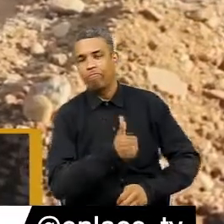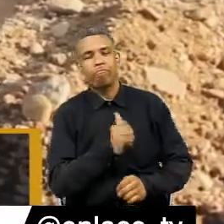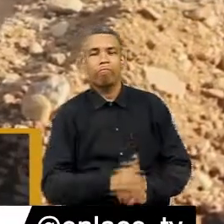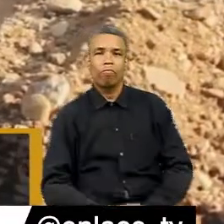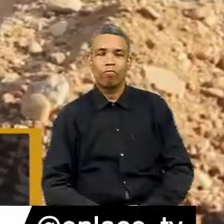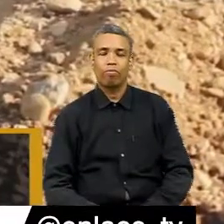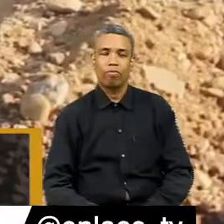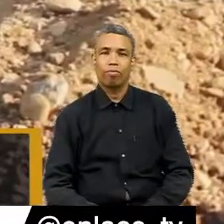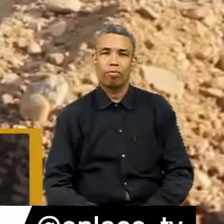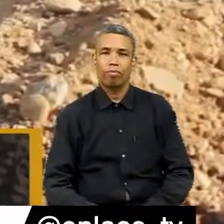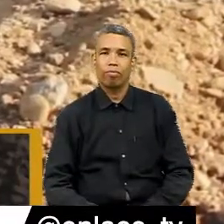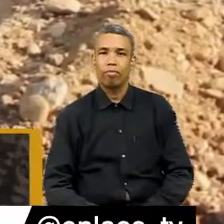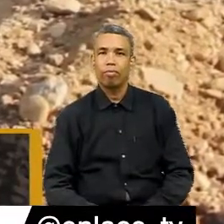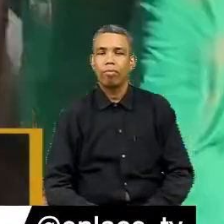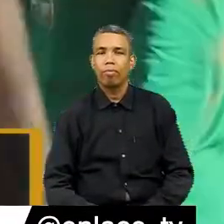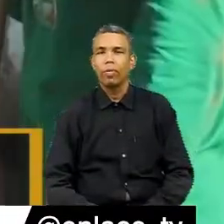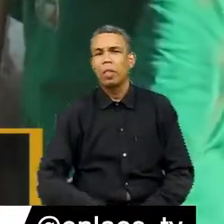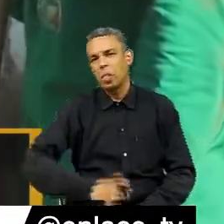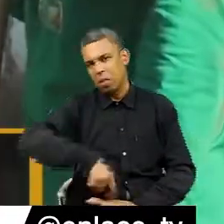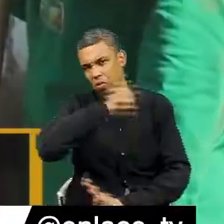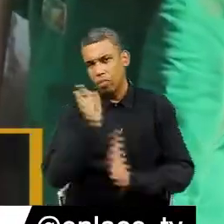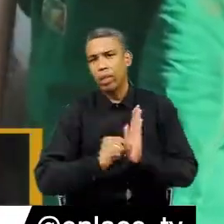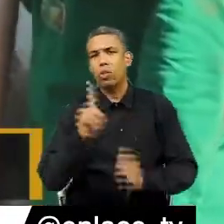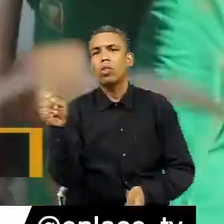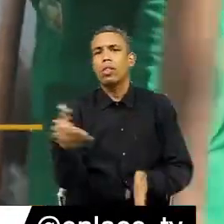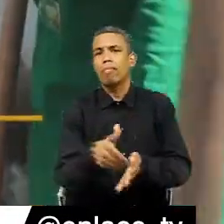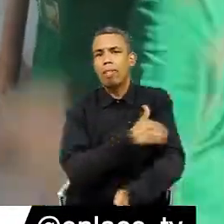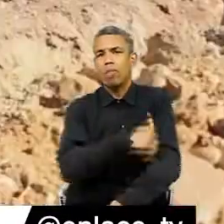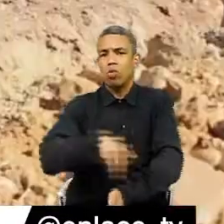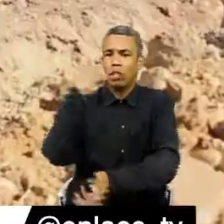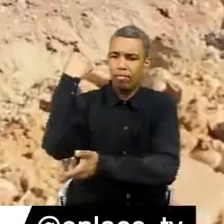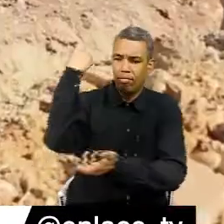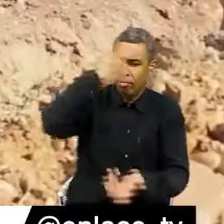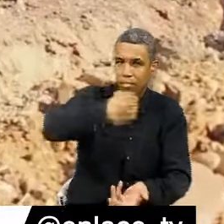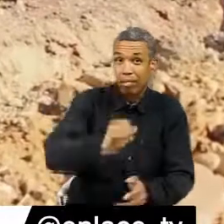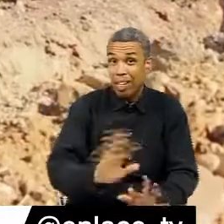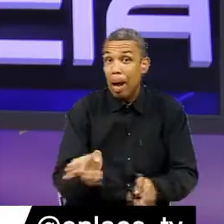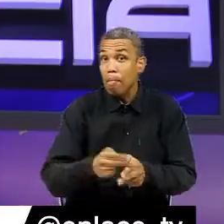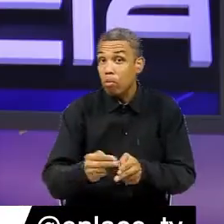obras. El programa tiene un costo de 6.000 millones de pesos y tiene ya su programación aprobada para su ejecución.